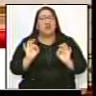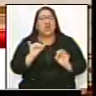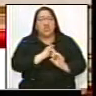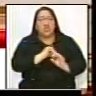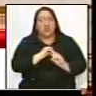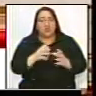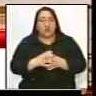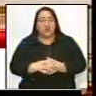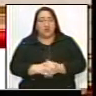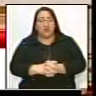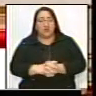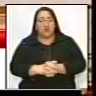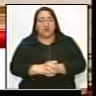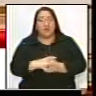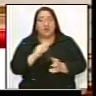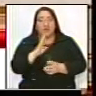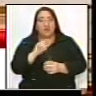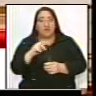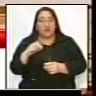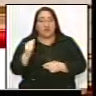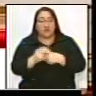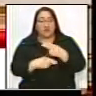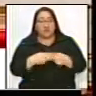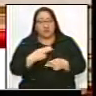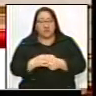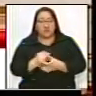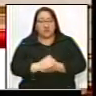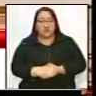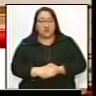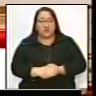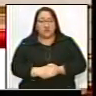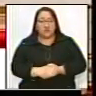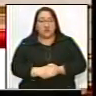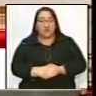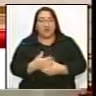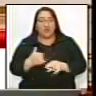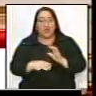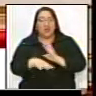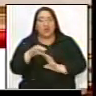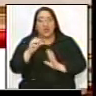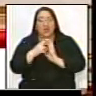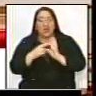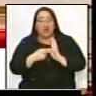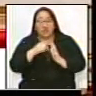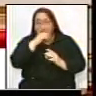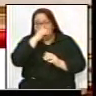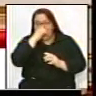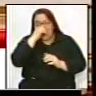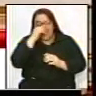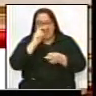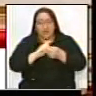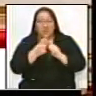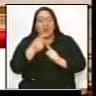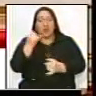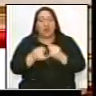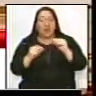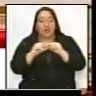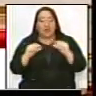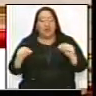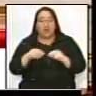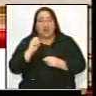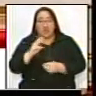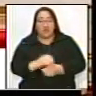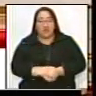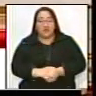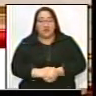entidad de Bienes Nacionales, que sacó una resolución de reversión, en el último párrafo decía lo